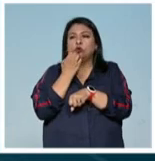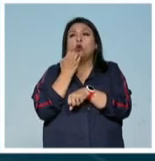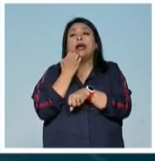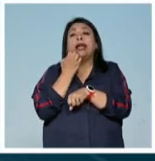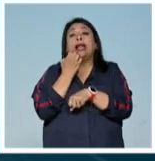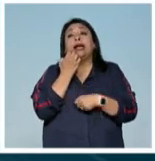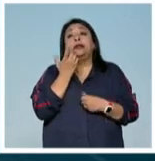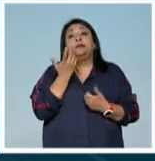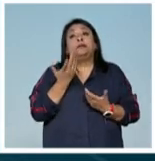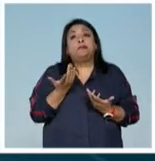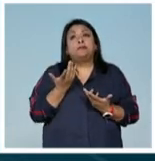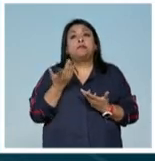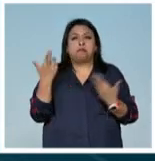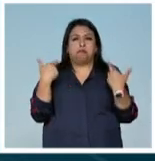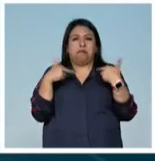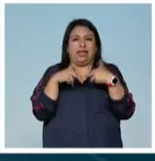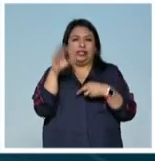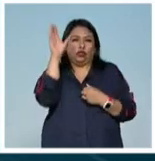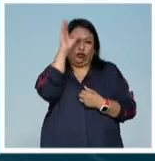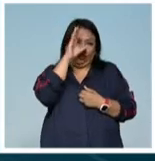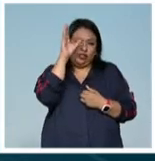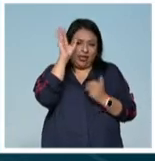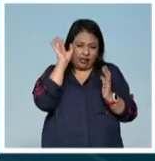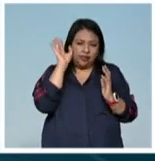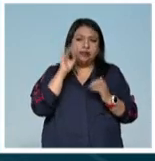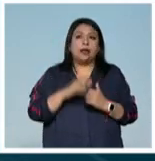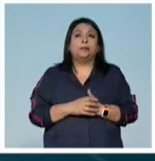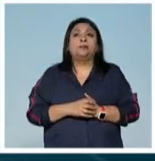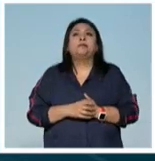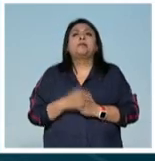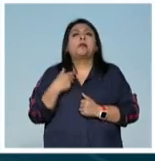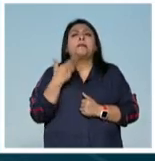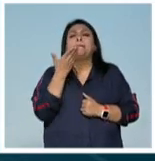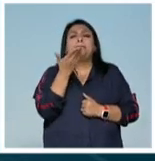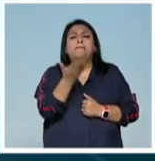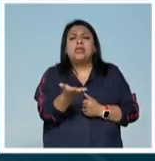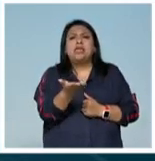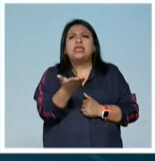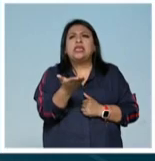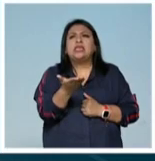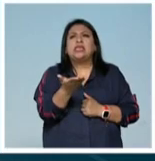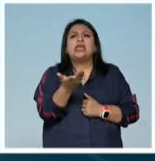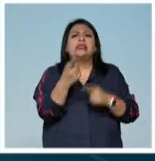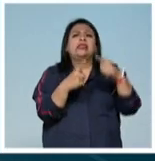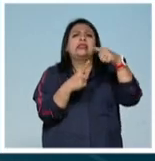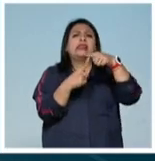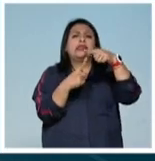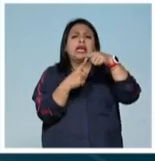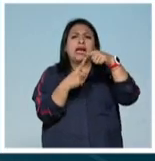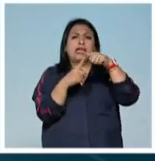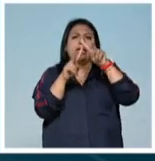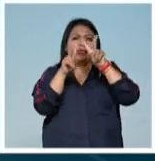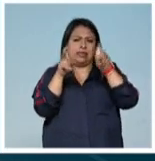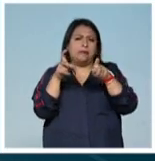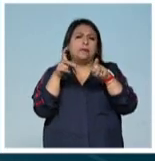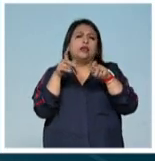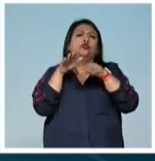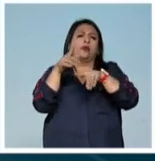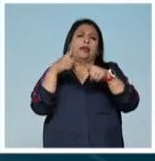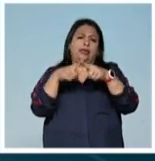cuyo profesor de ciencias les pide una tarea sobre el personaje